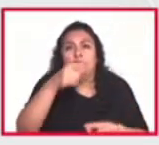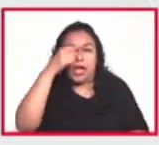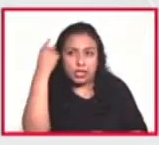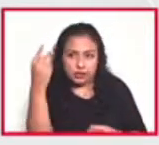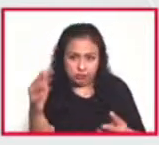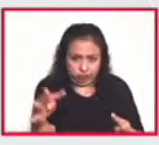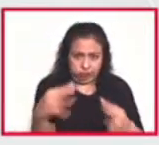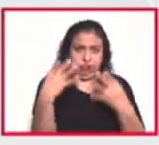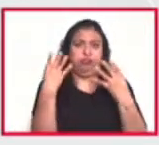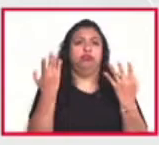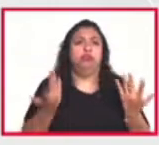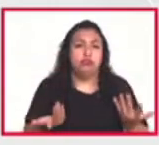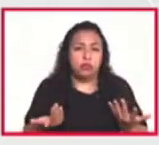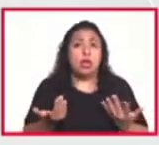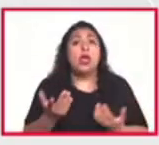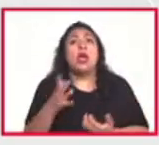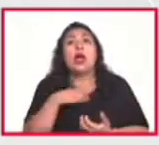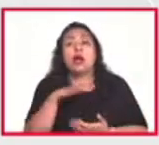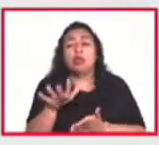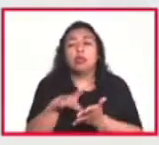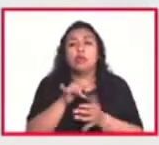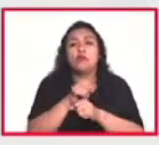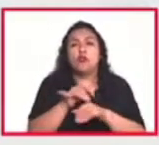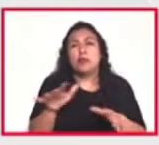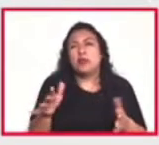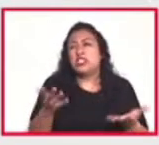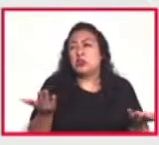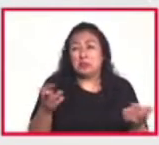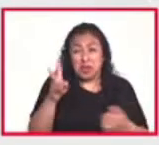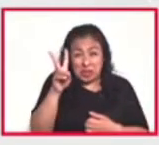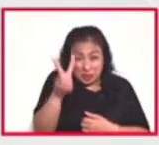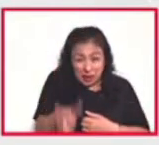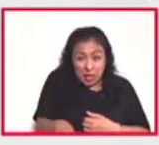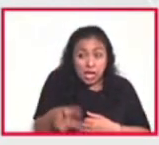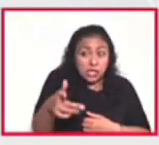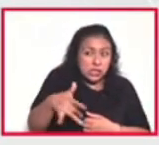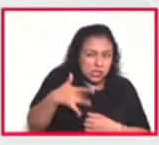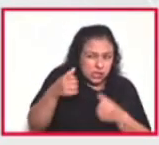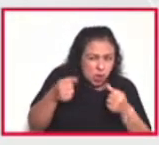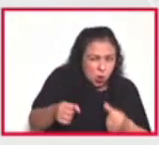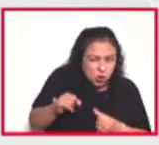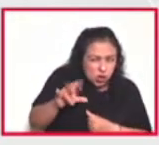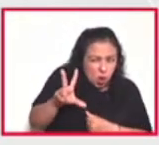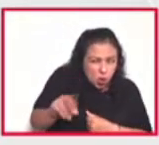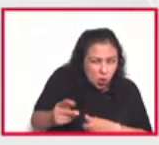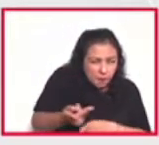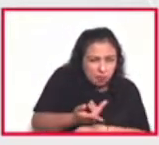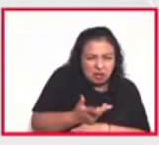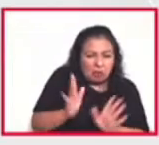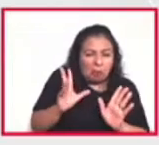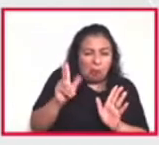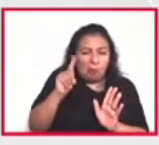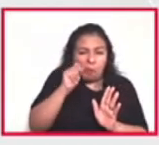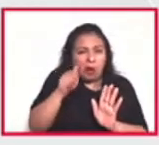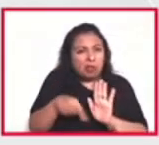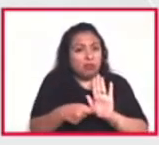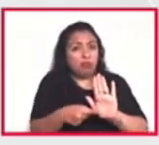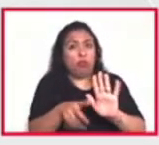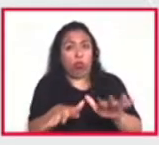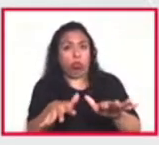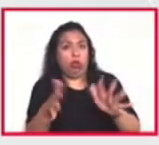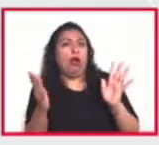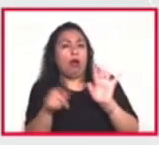de tomar informaciones sin realmente estar seguros que sucedieron, pero son muy llamativas, y